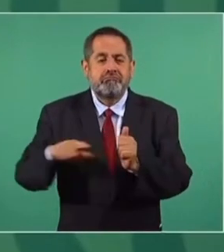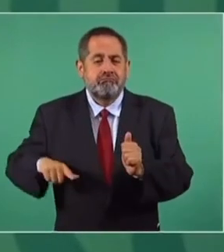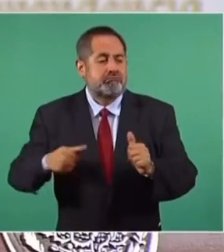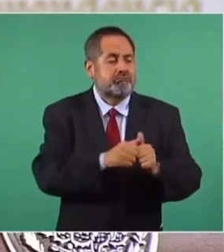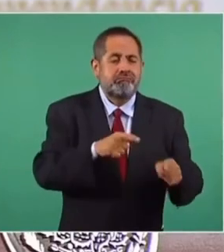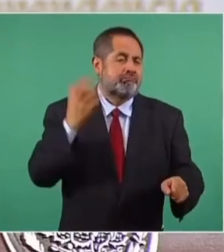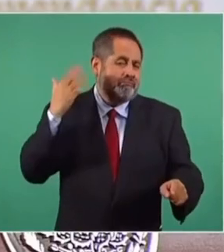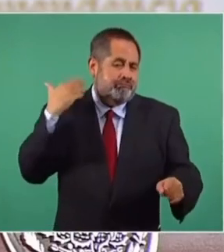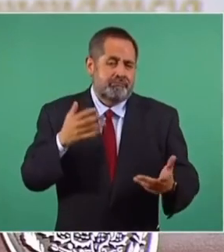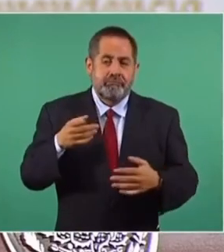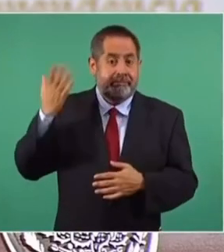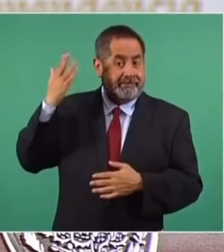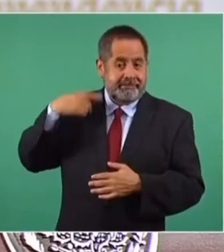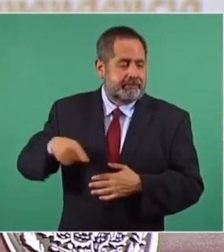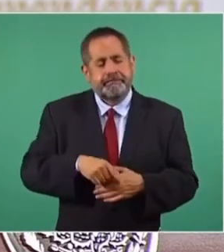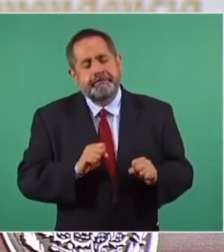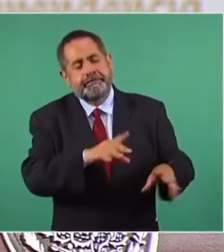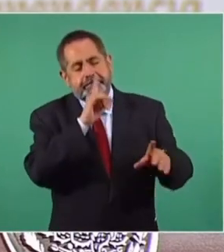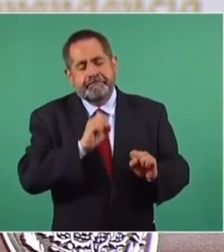y toleraron a estos grupos.